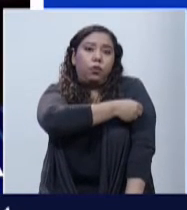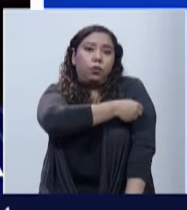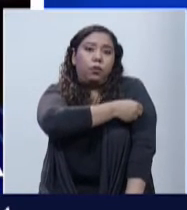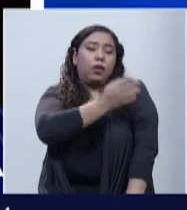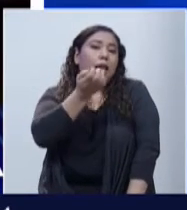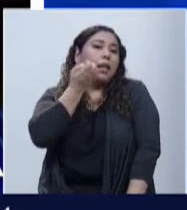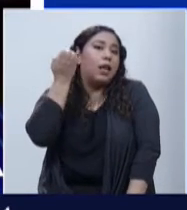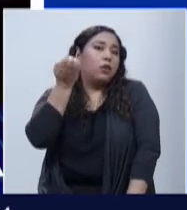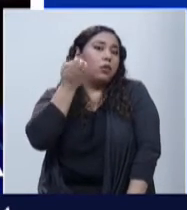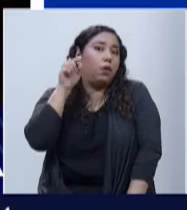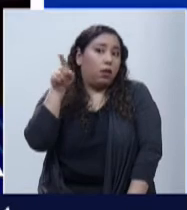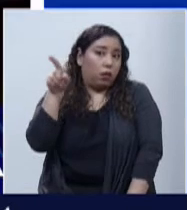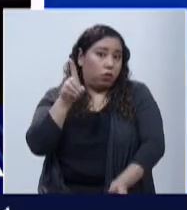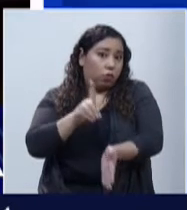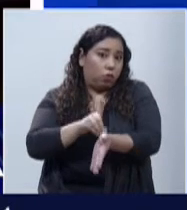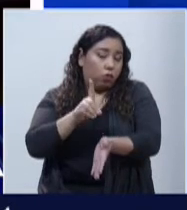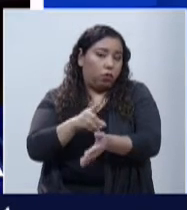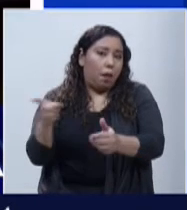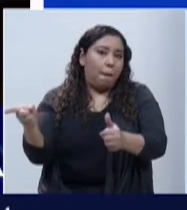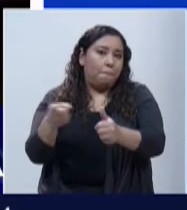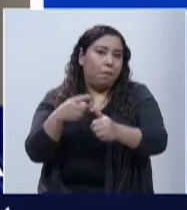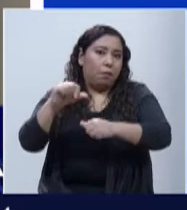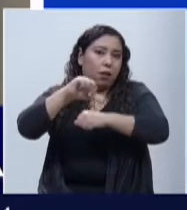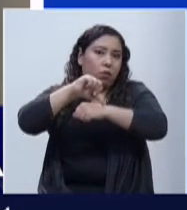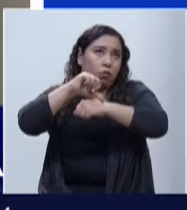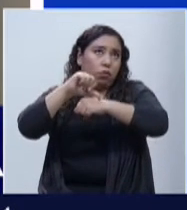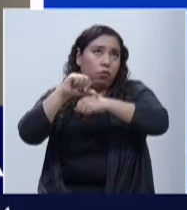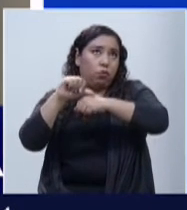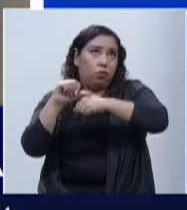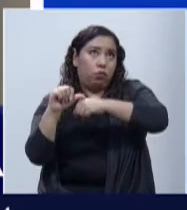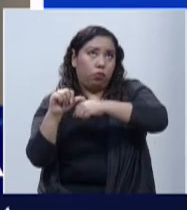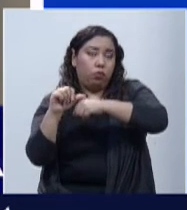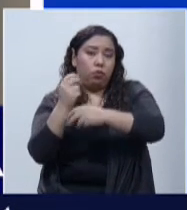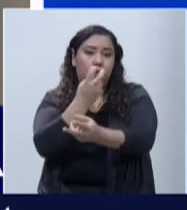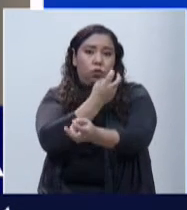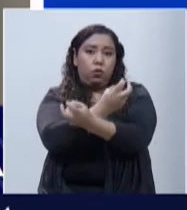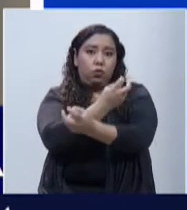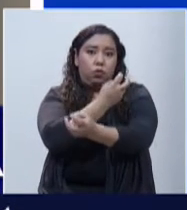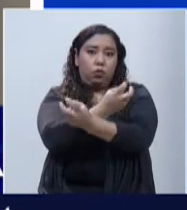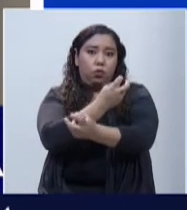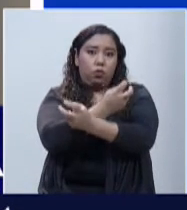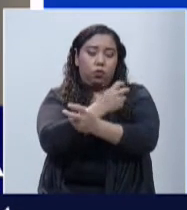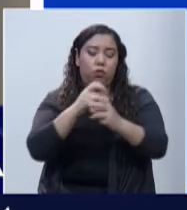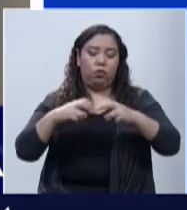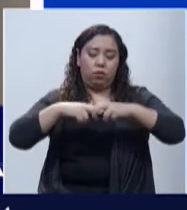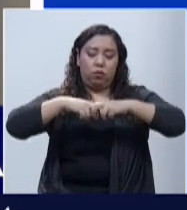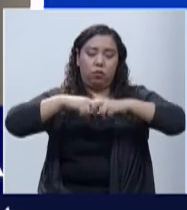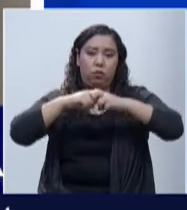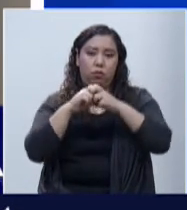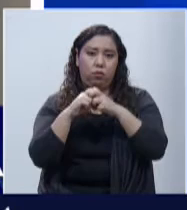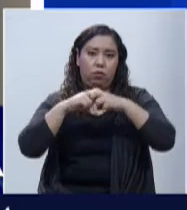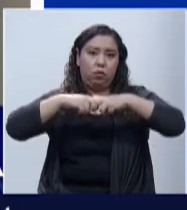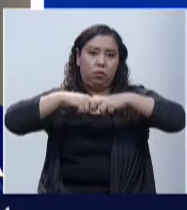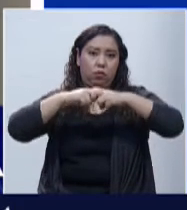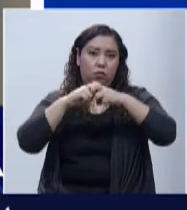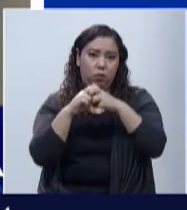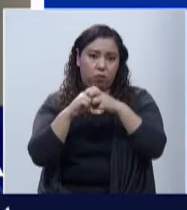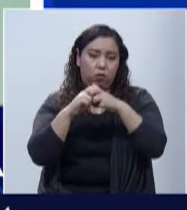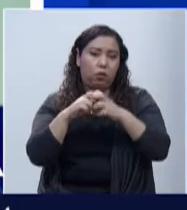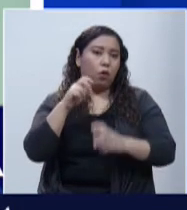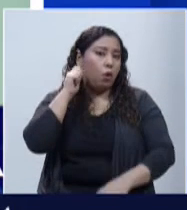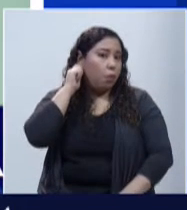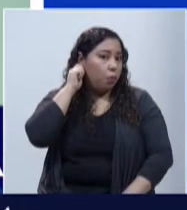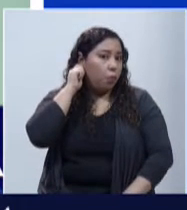la primera cirugía de n'dou brote en dos prótesis de rodilla a la a una paciente de